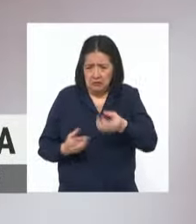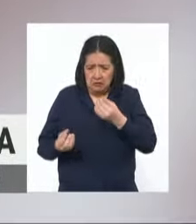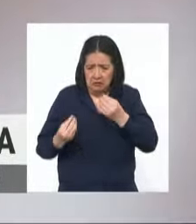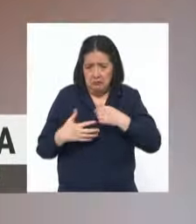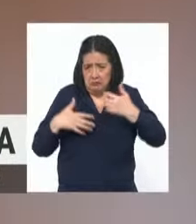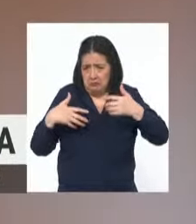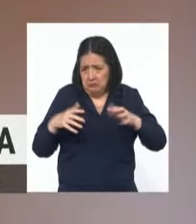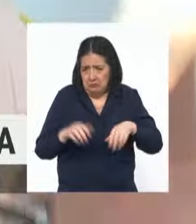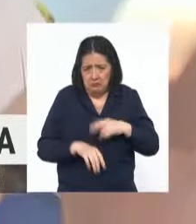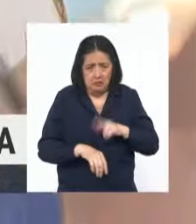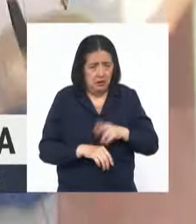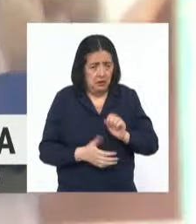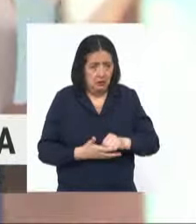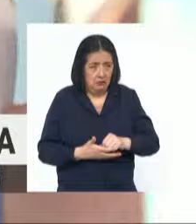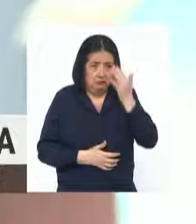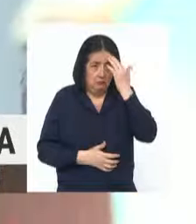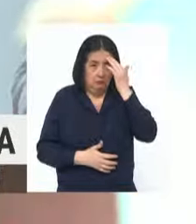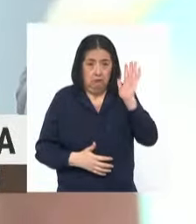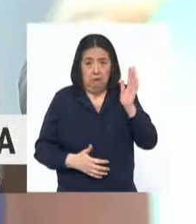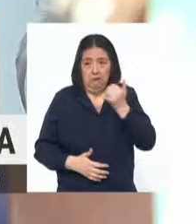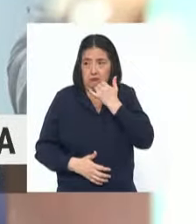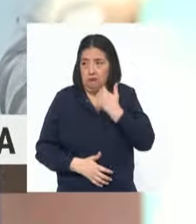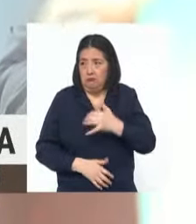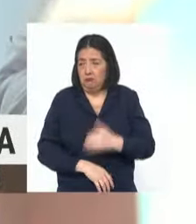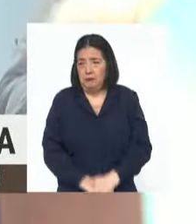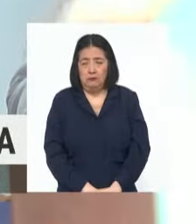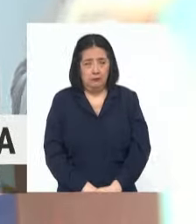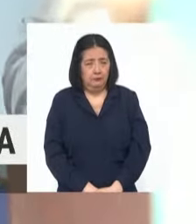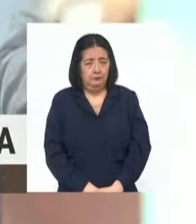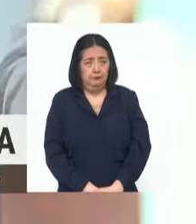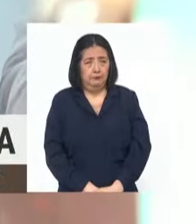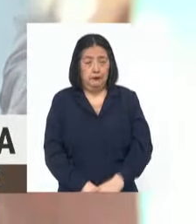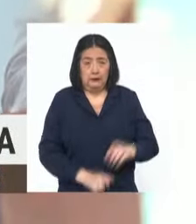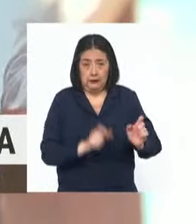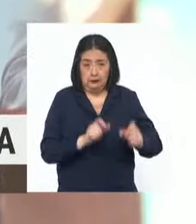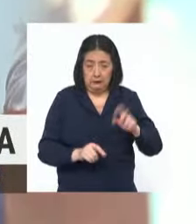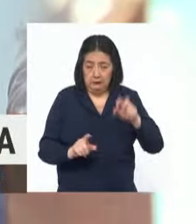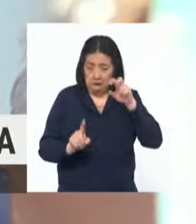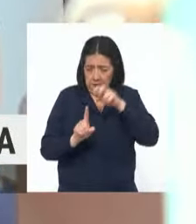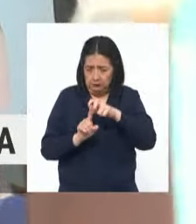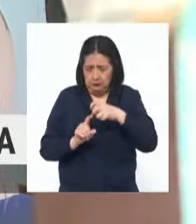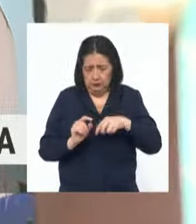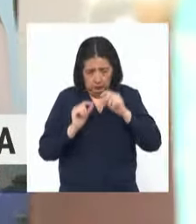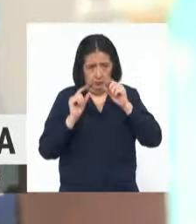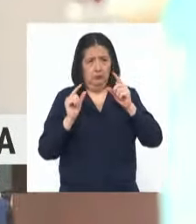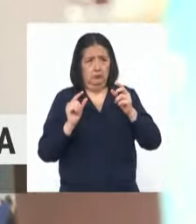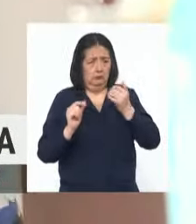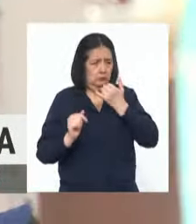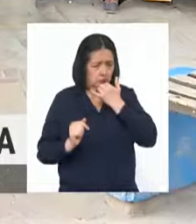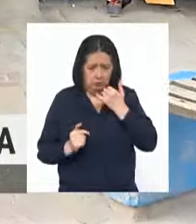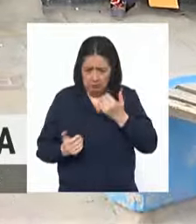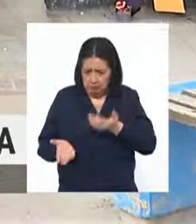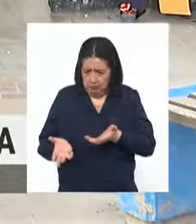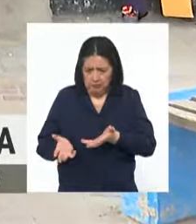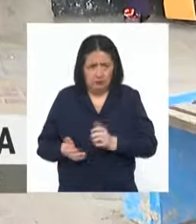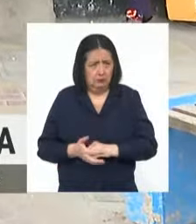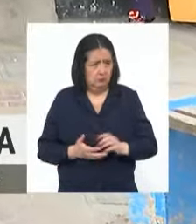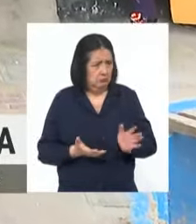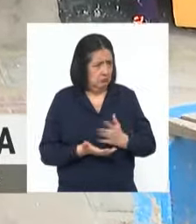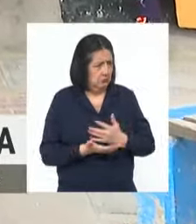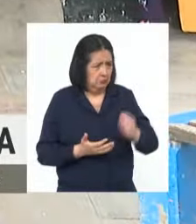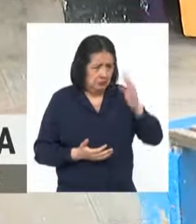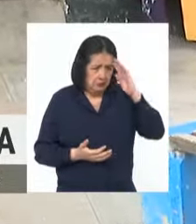nunca imaginaron lo que iba a ocurrir. Los testigos se mostraron sorprendidos con lo ocurrido. Aseguran que no hay personal